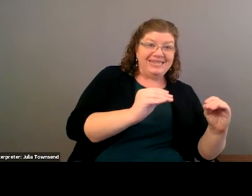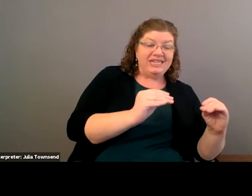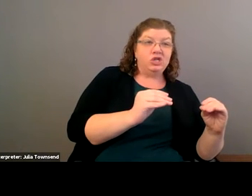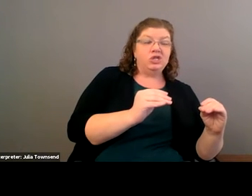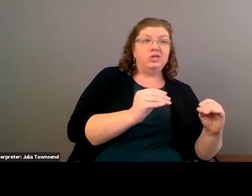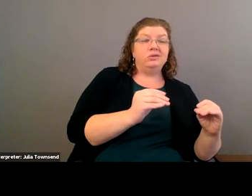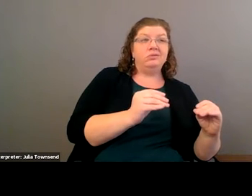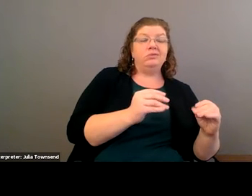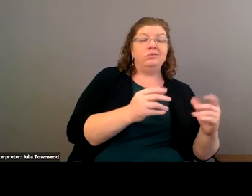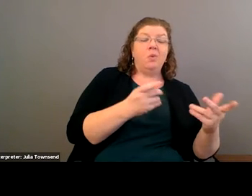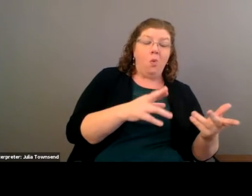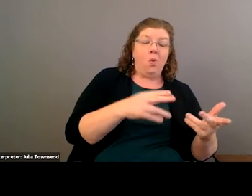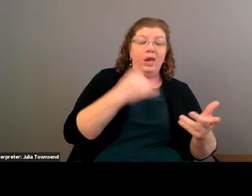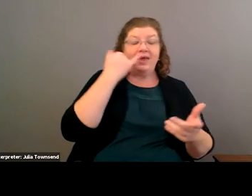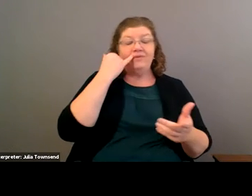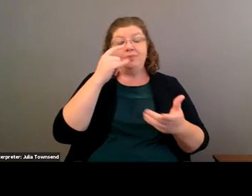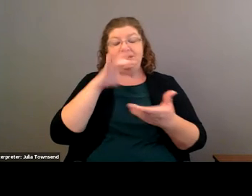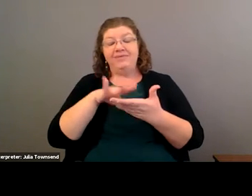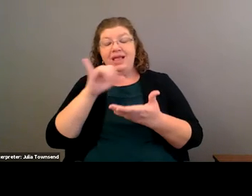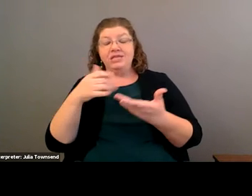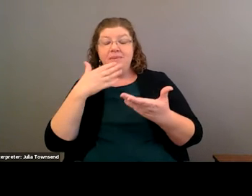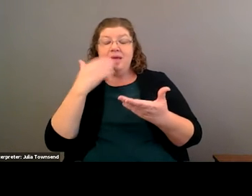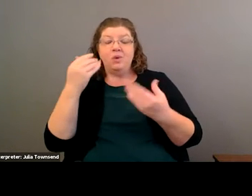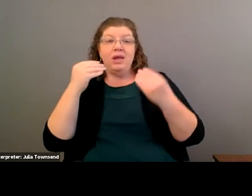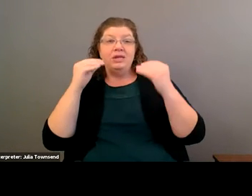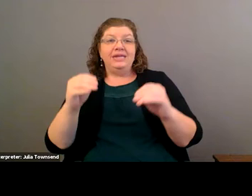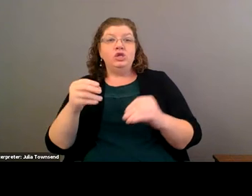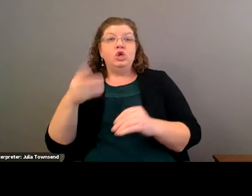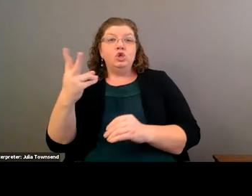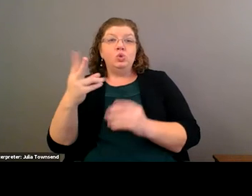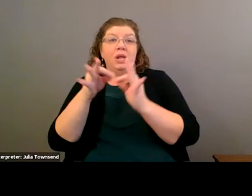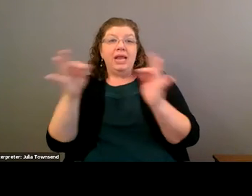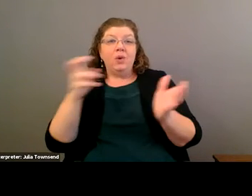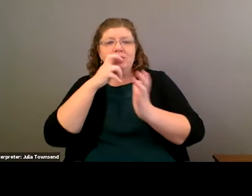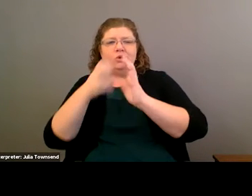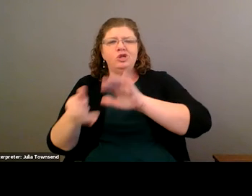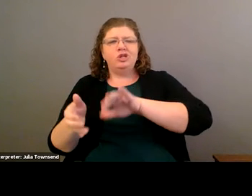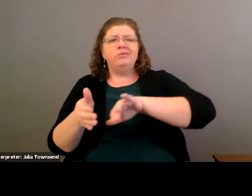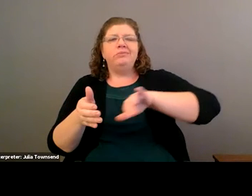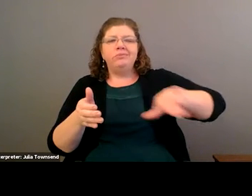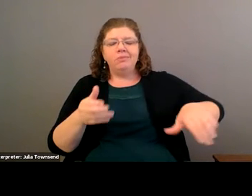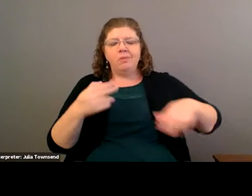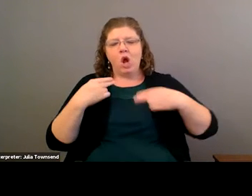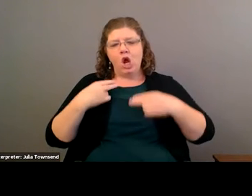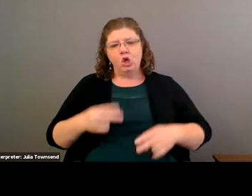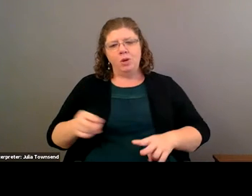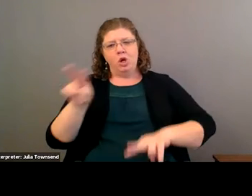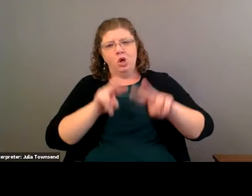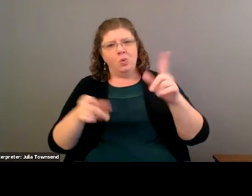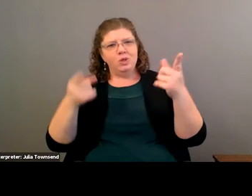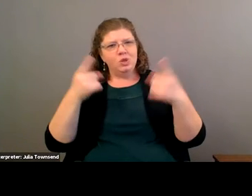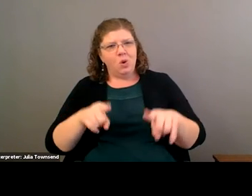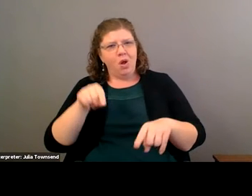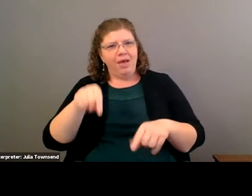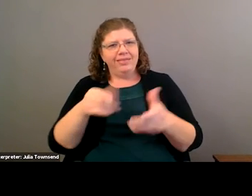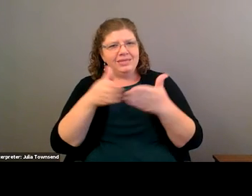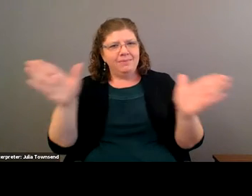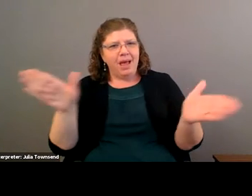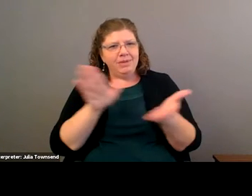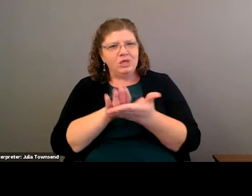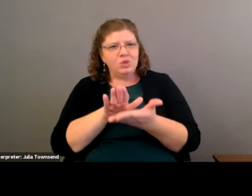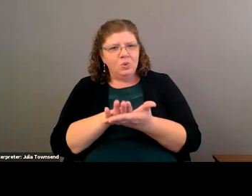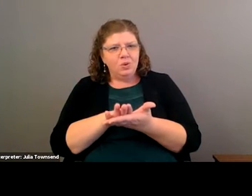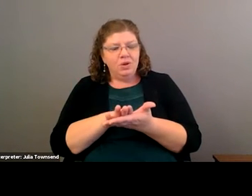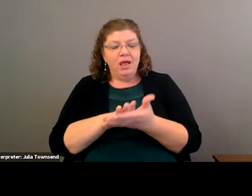que esta es la mejor forma de enseñar a los niños dos idiomas. Lo que quería mencionar es lo que